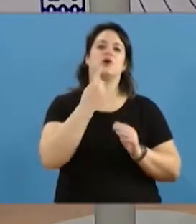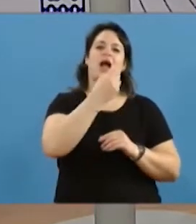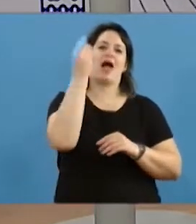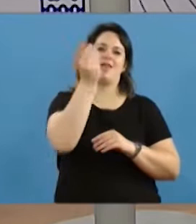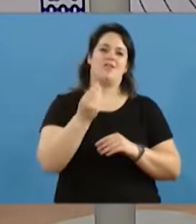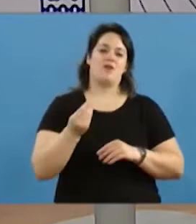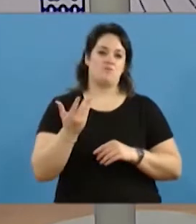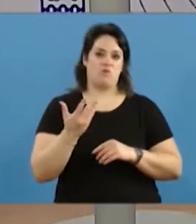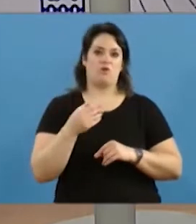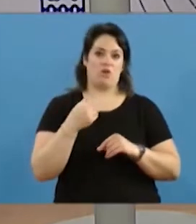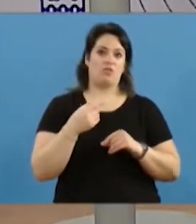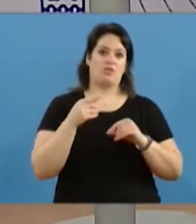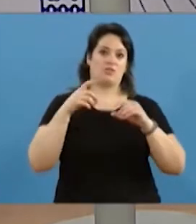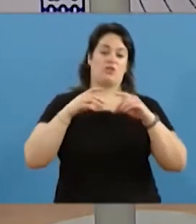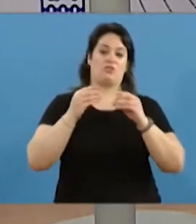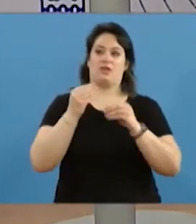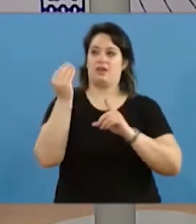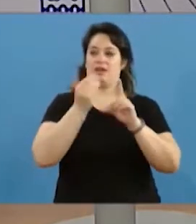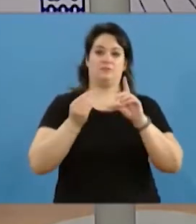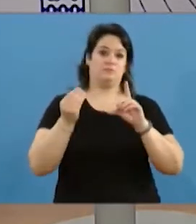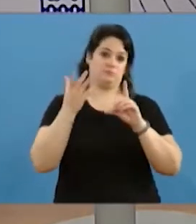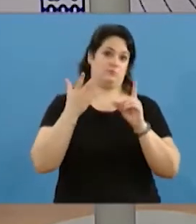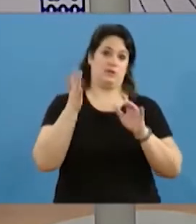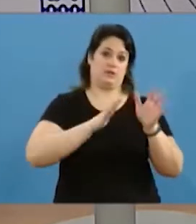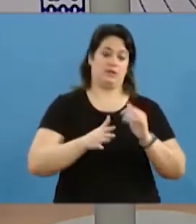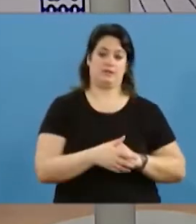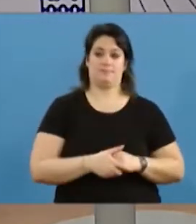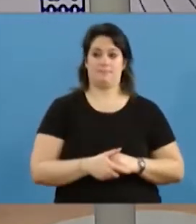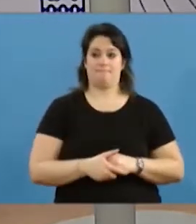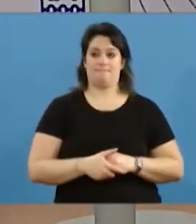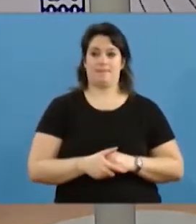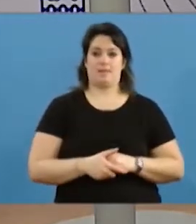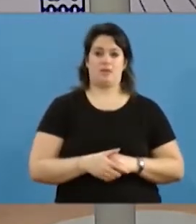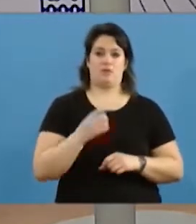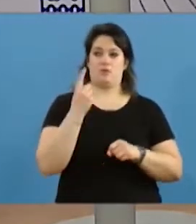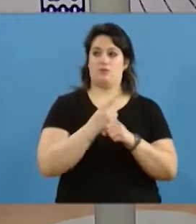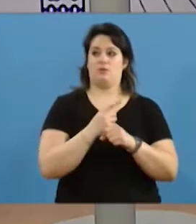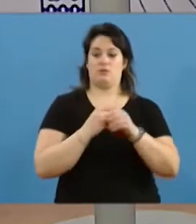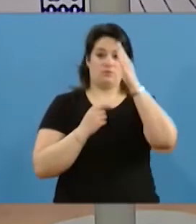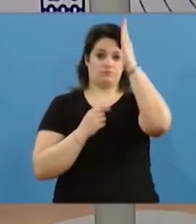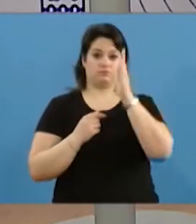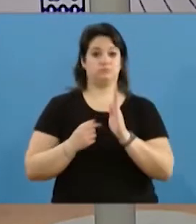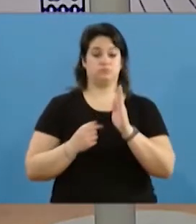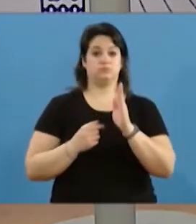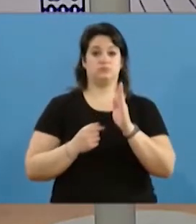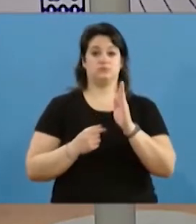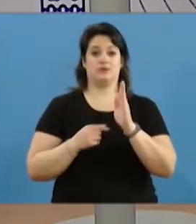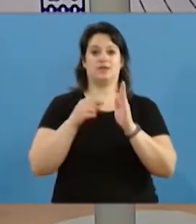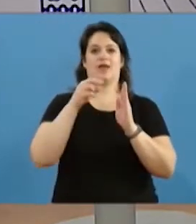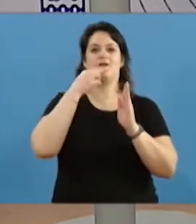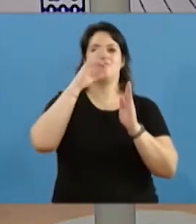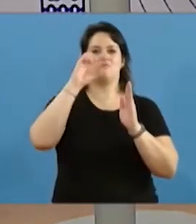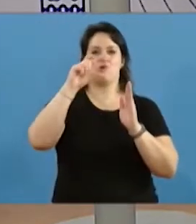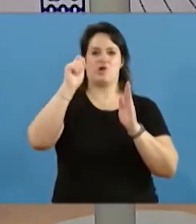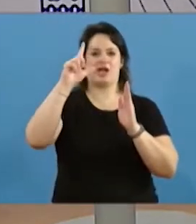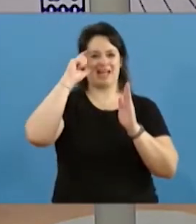dibujitos de este gráfico de barras. ¿Mm? Uh-huh. Nosotros tenemos en uno de los ejes las vocales,